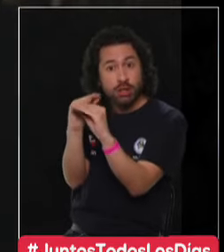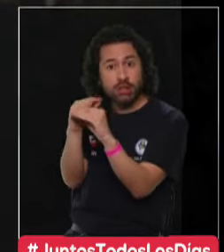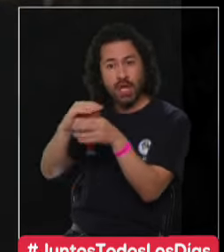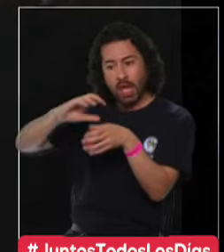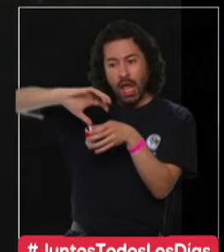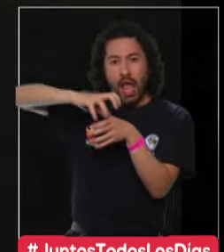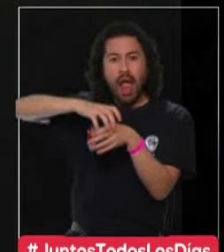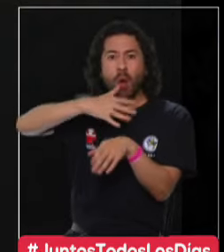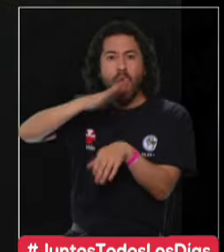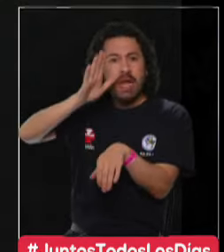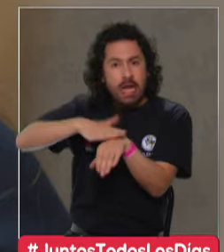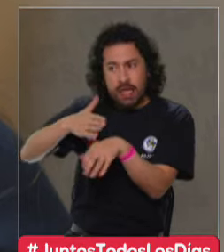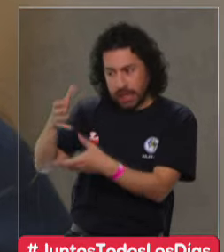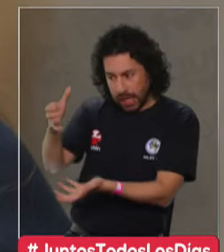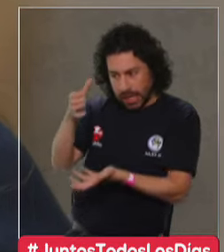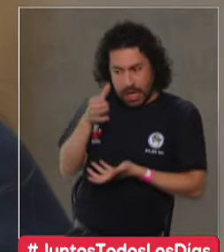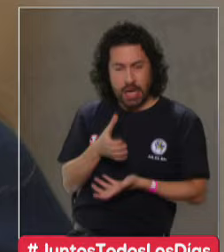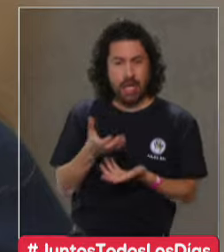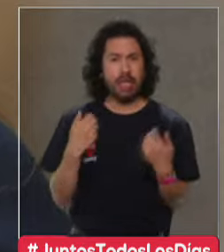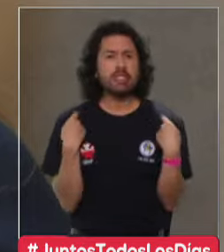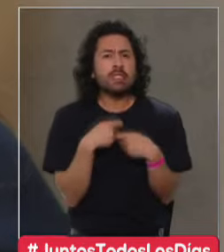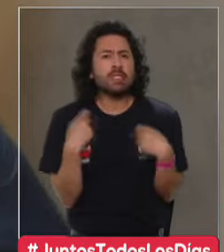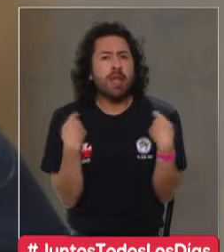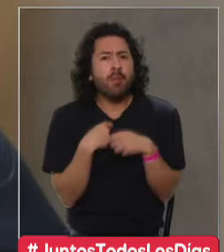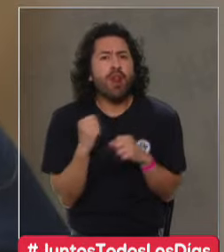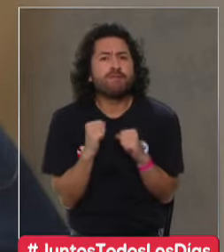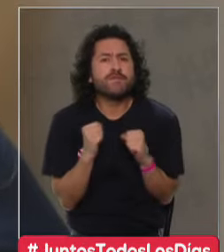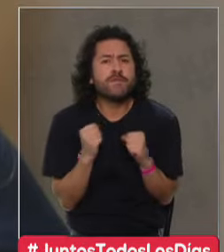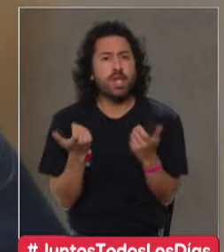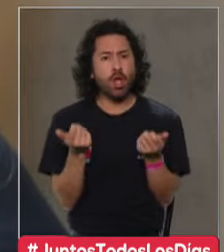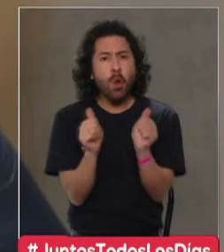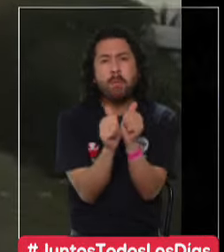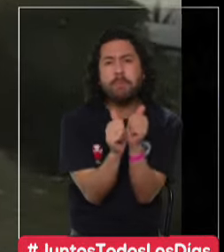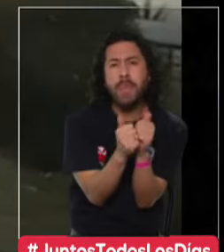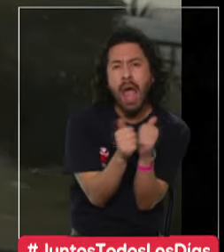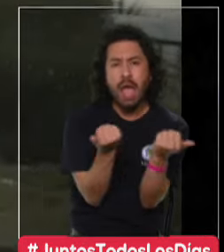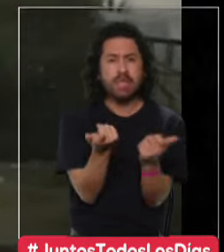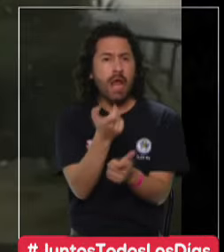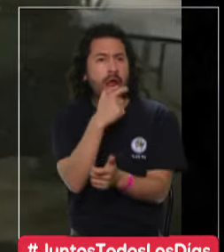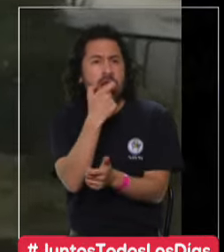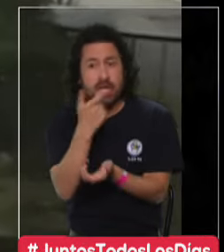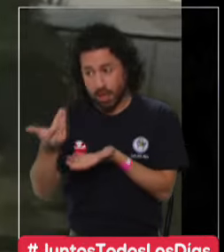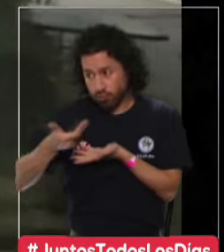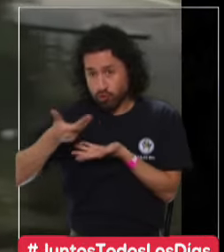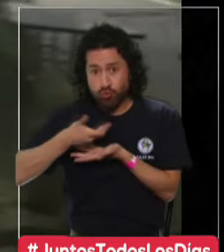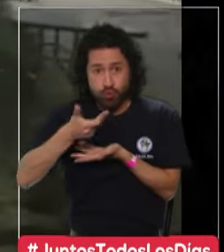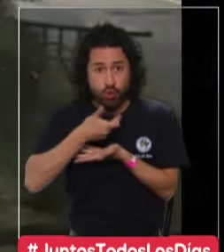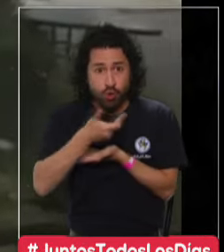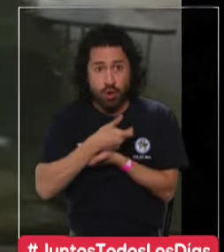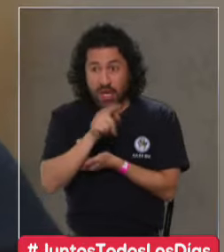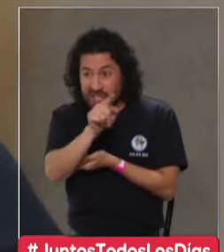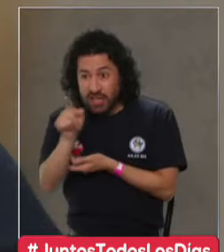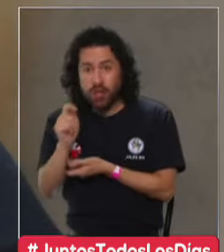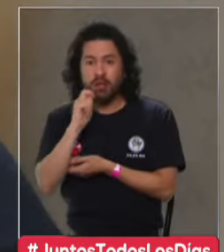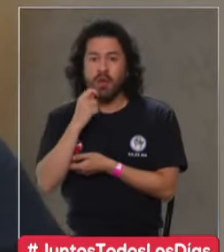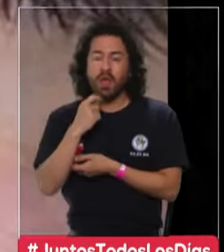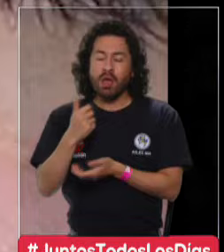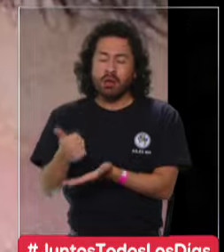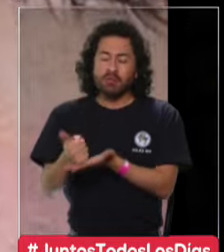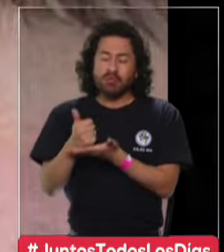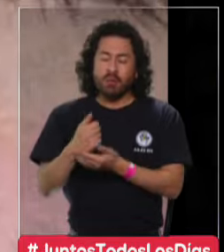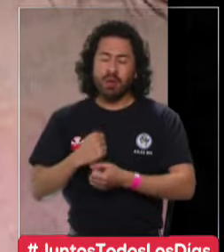termos, chaquetas, por el frío, unos pancitos, unas galletas. Y eso para nosotros era como una fuerza de un día